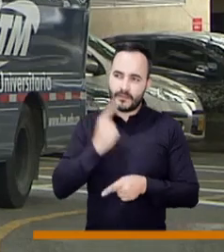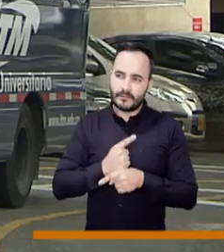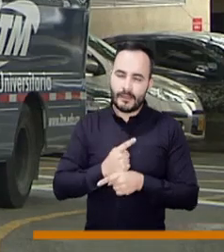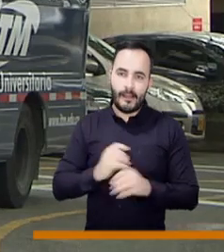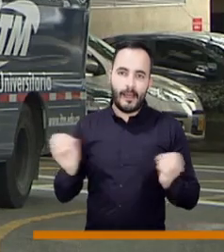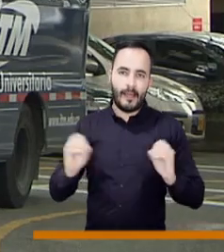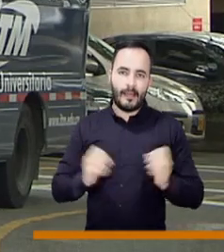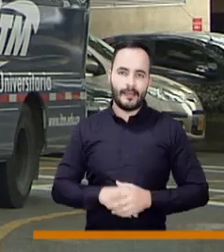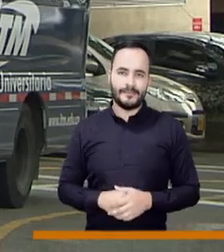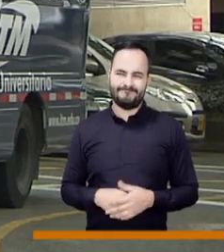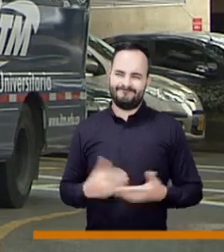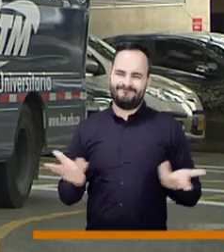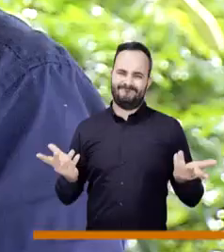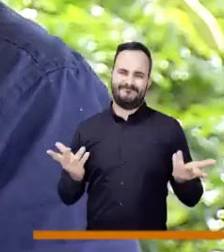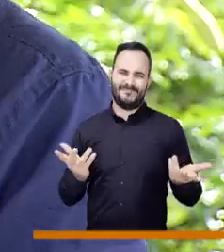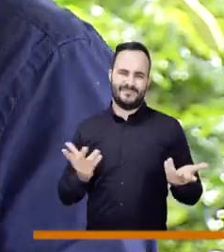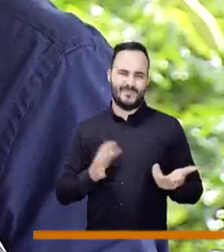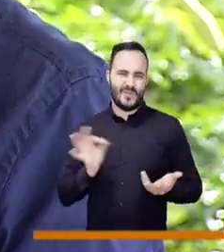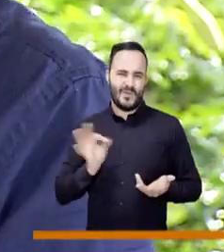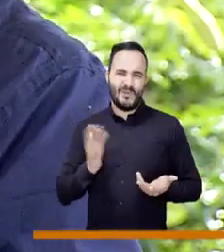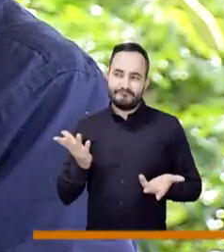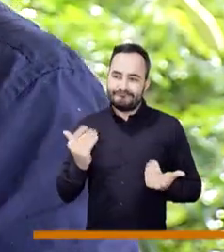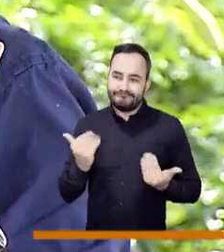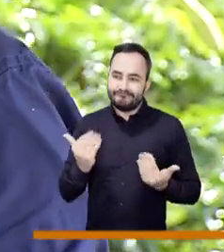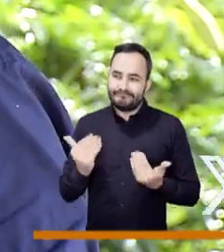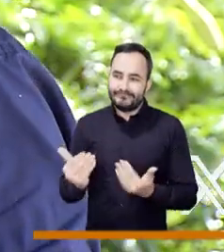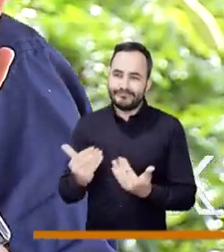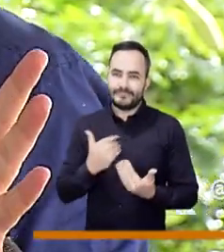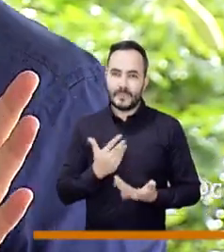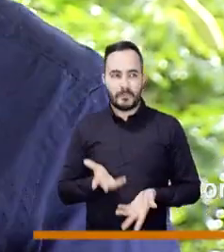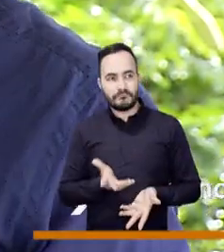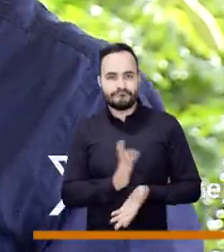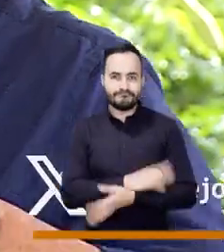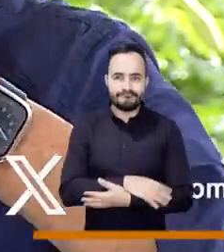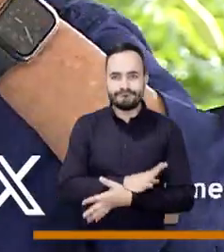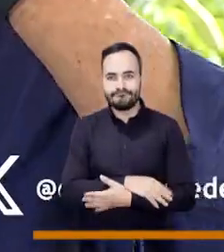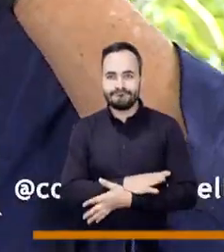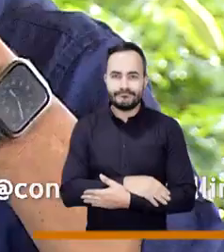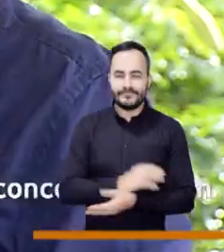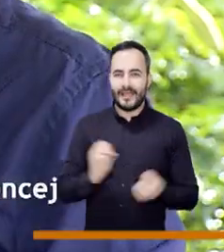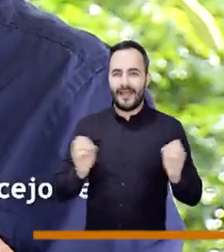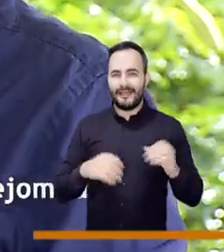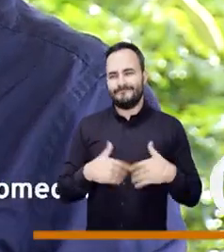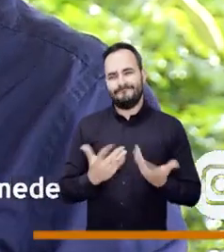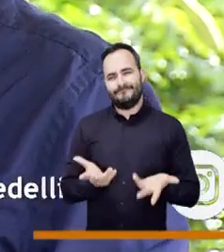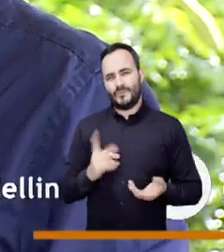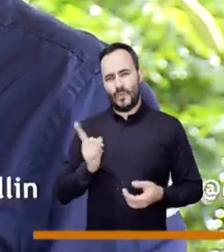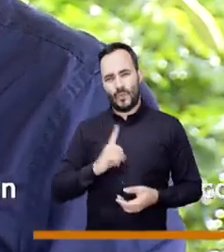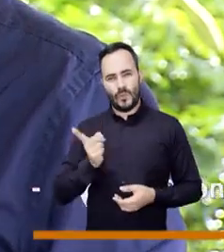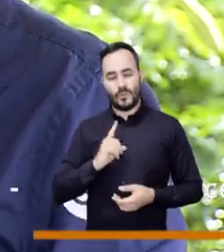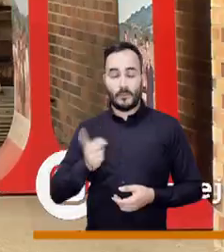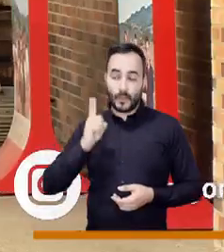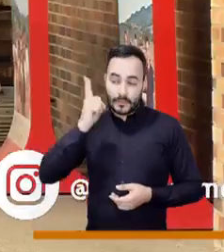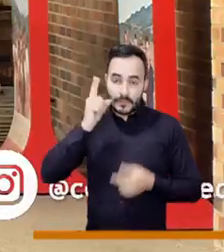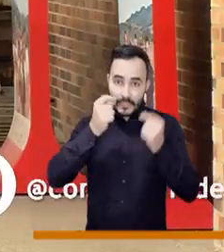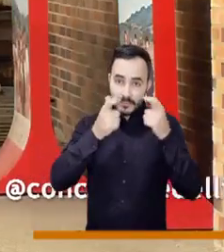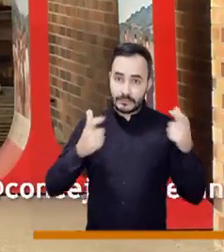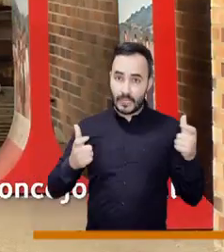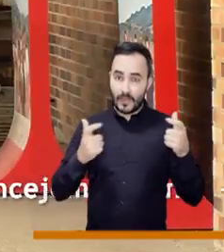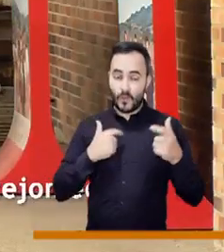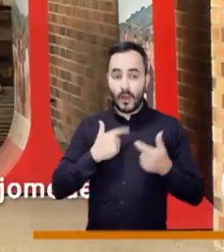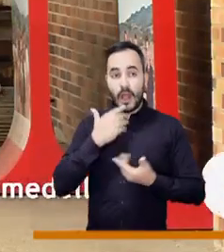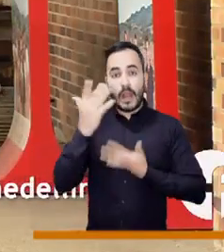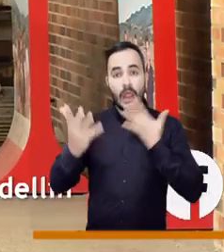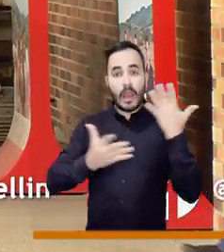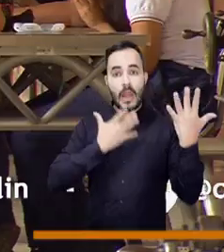No. O sobale pues y nada, no, muchos besitos, pero nada, no. Eso tiene, en la política y en el Estado tiene que